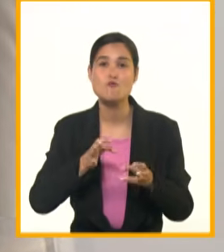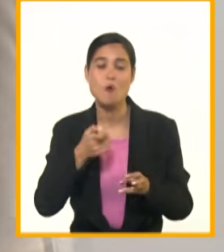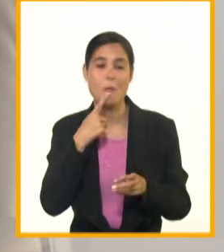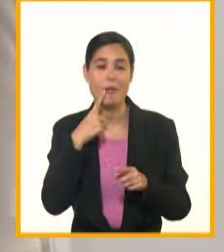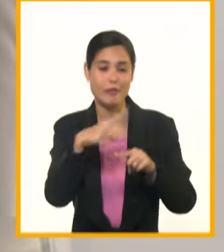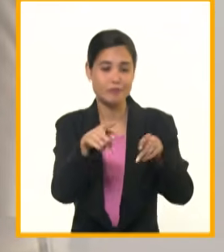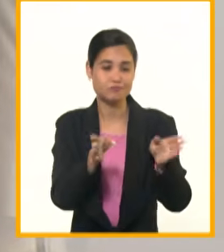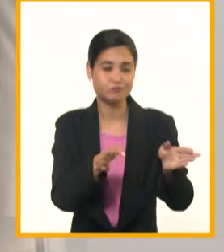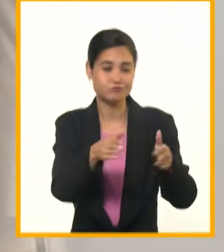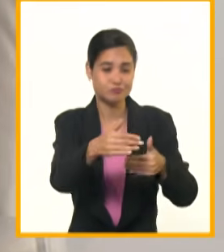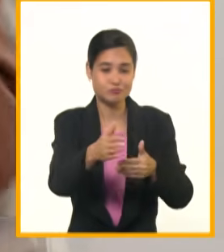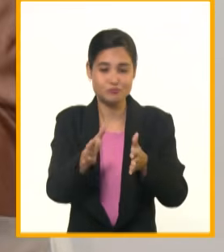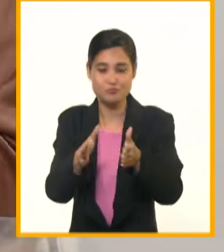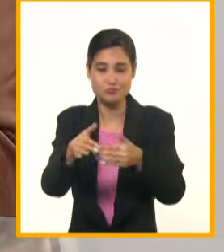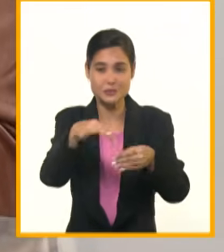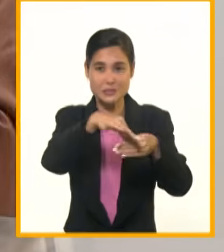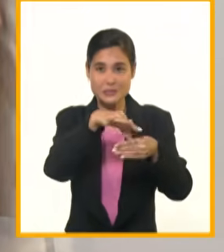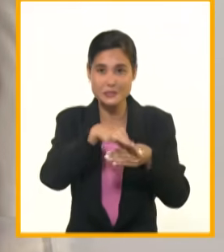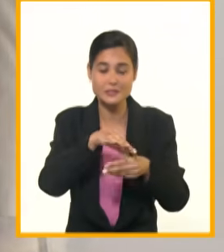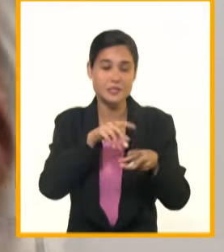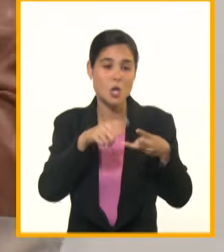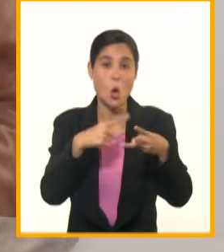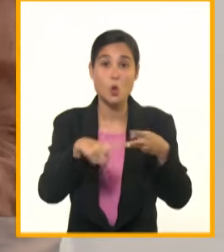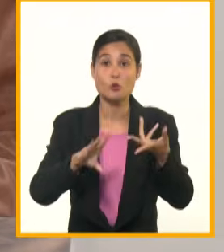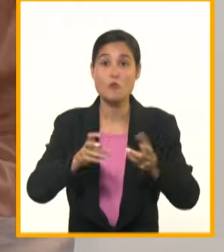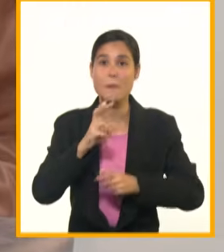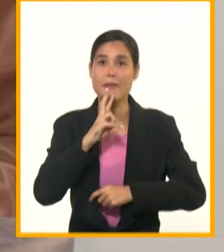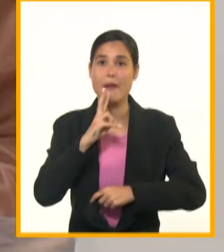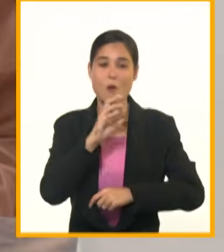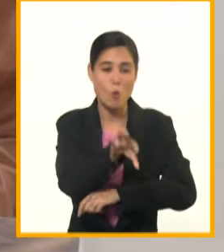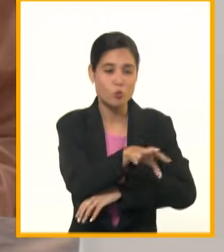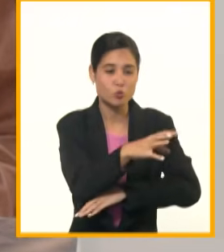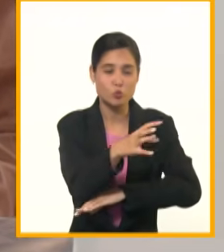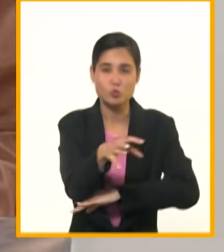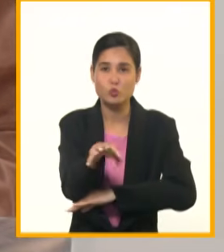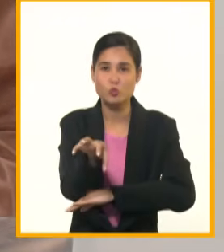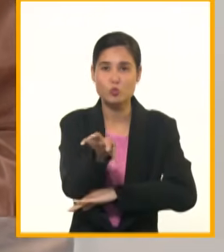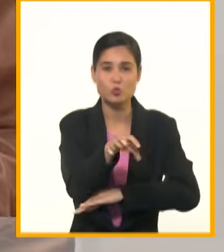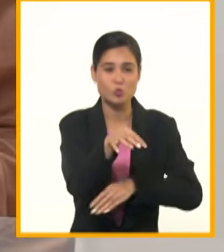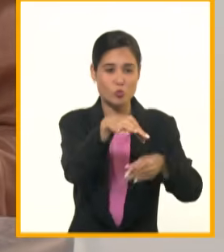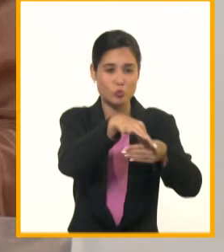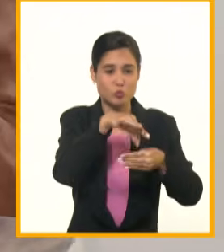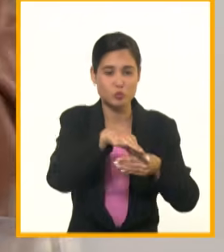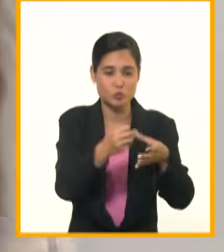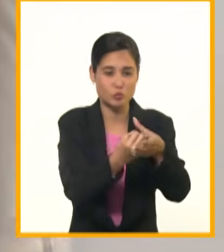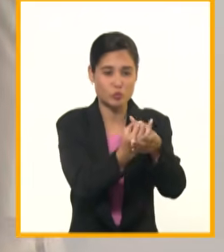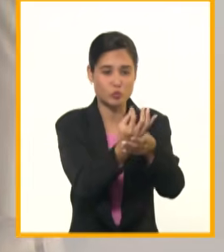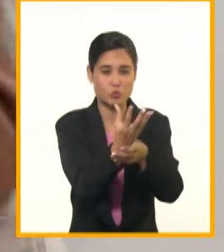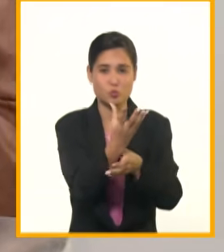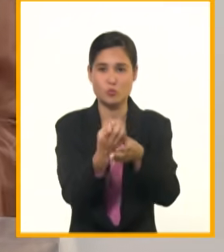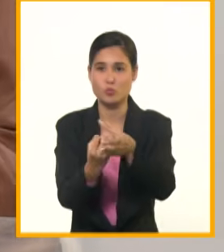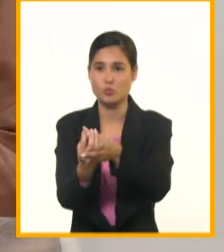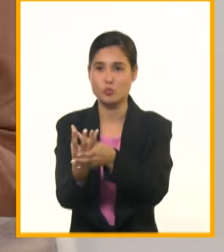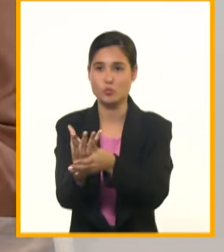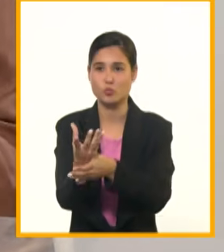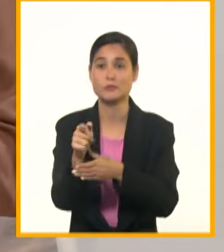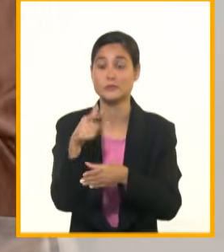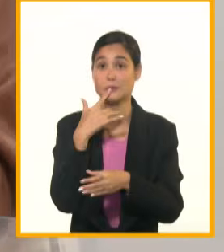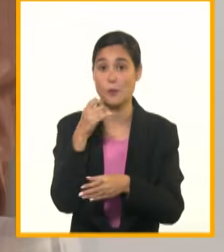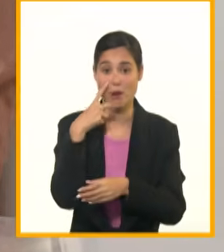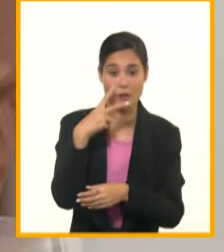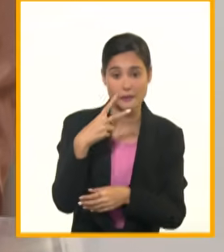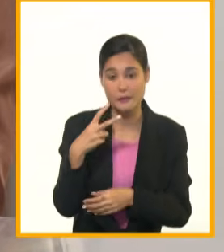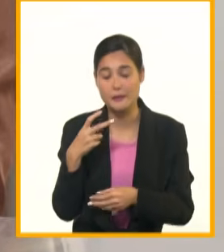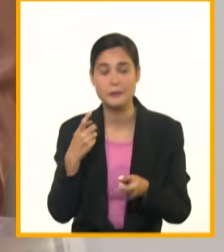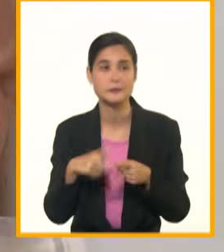la azúcar del Central 30 de Noviembre, que es creado por la Revolución. Primero hecho por la Revolución. La empresa Cítrico Ceiba. Es